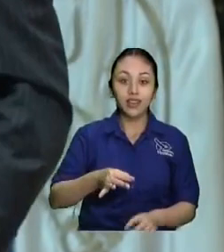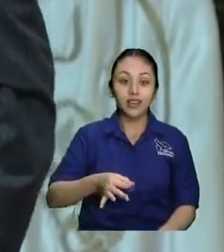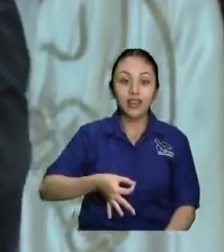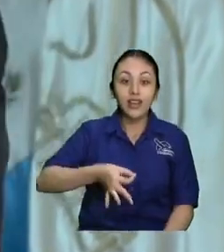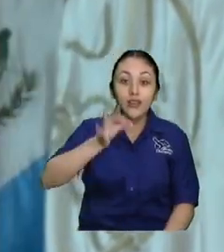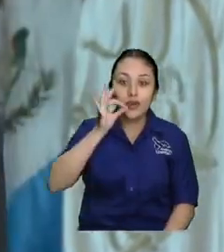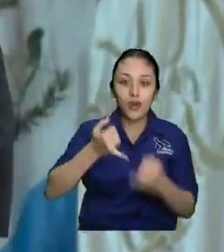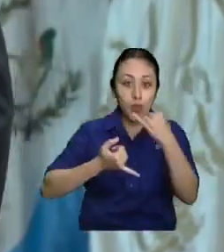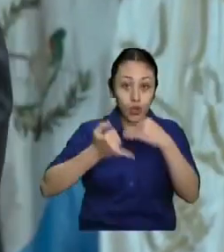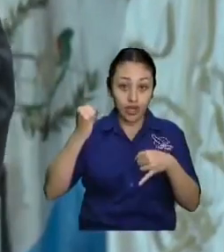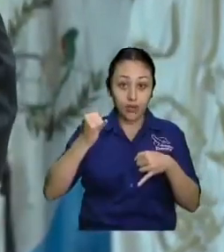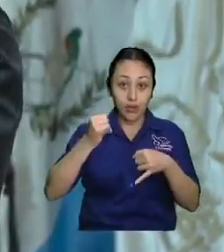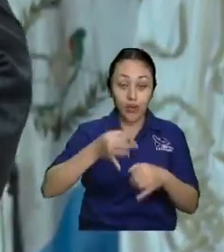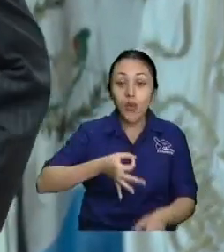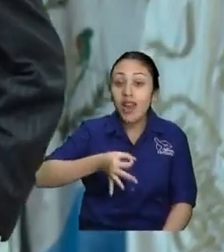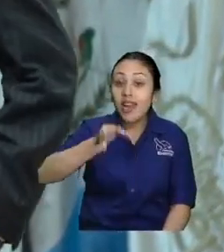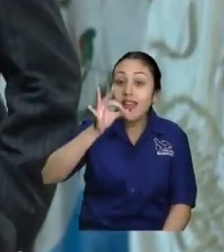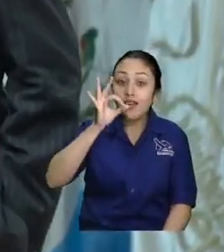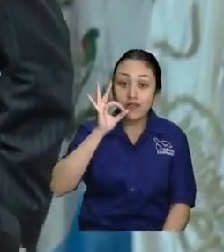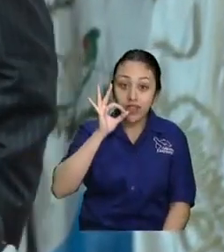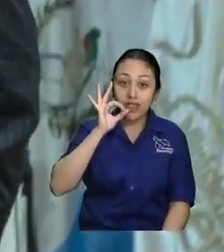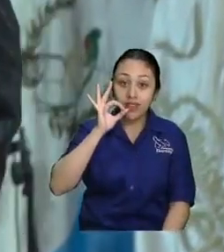aquí le decimos...